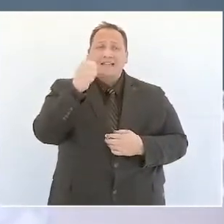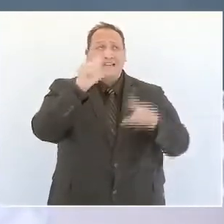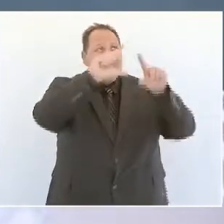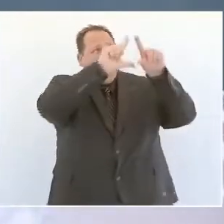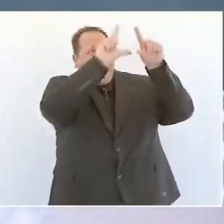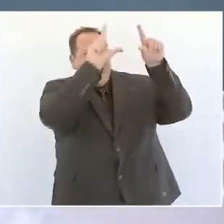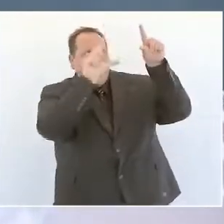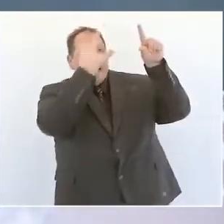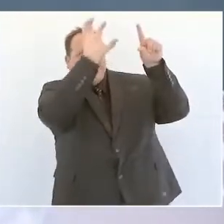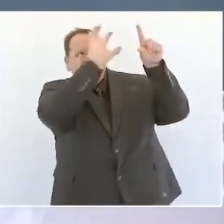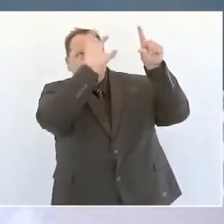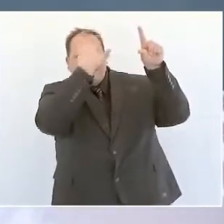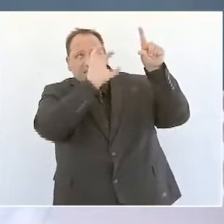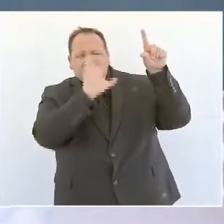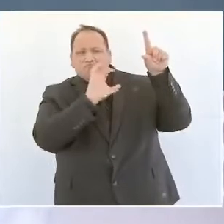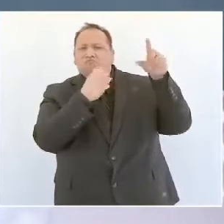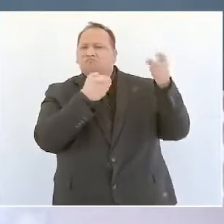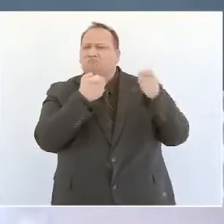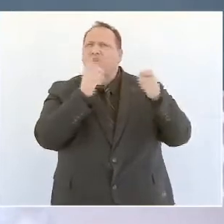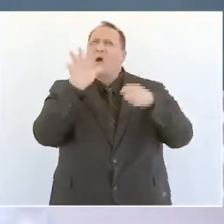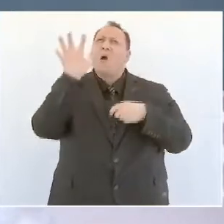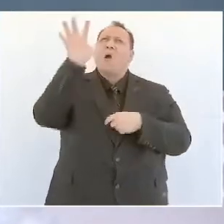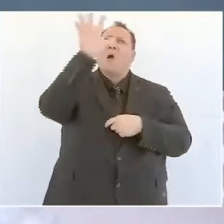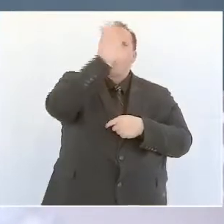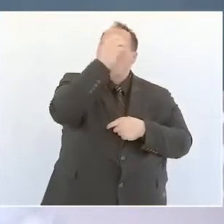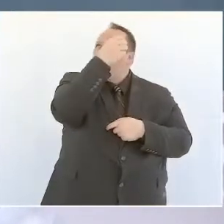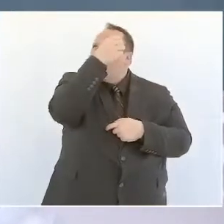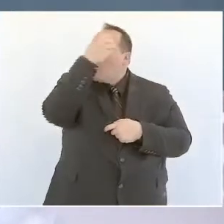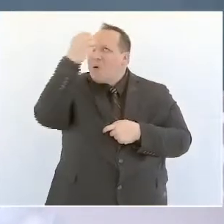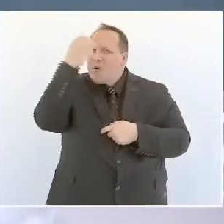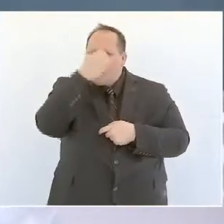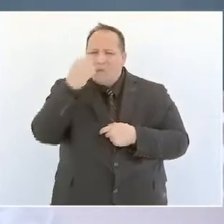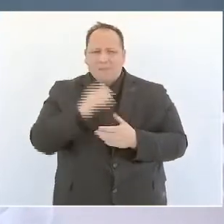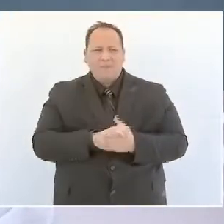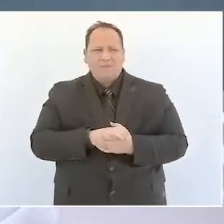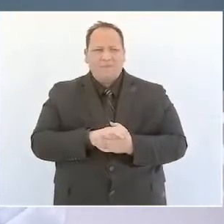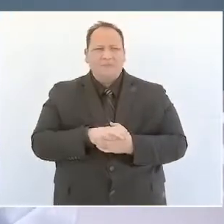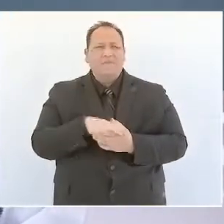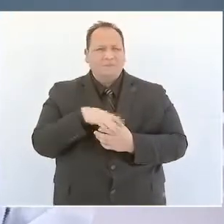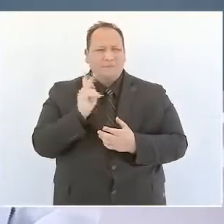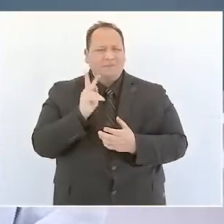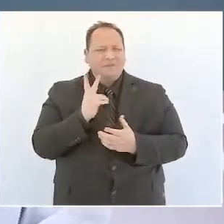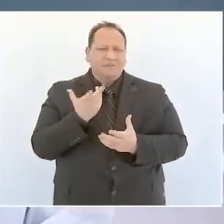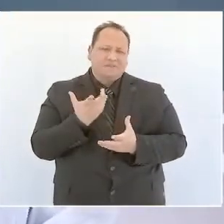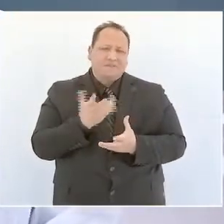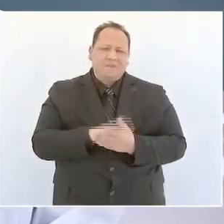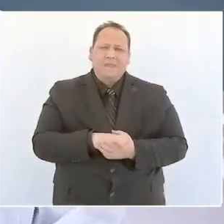266 coordinaciones territoriales, pero van a haber